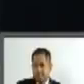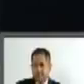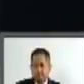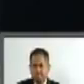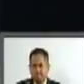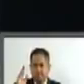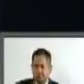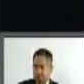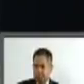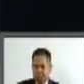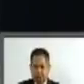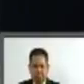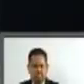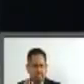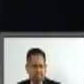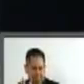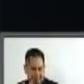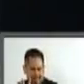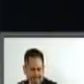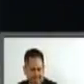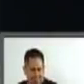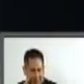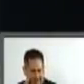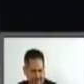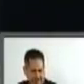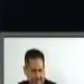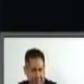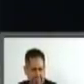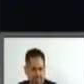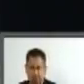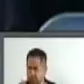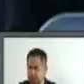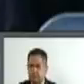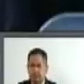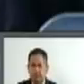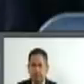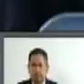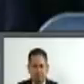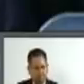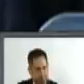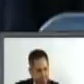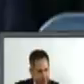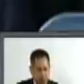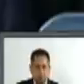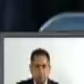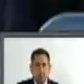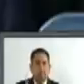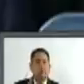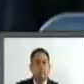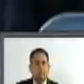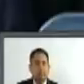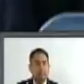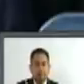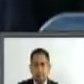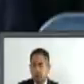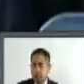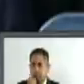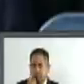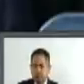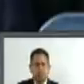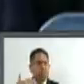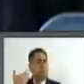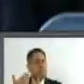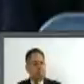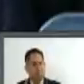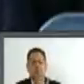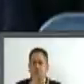cuyo parlamento hemos sostenido más encuentros de este tipo. Confiamos entonces en que tendremos la oportunidad de saludarlo